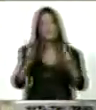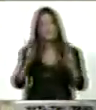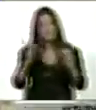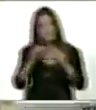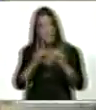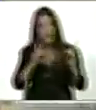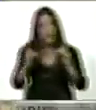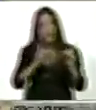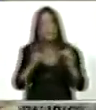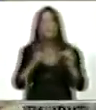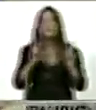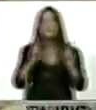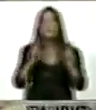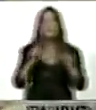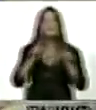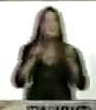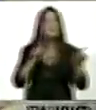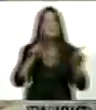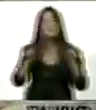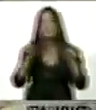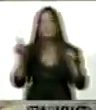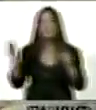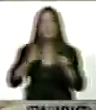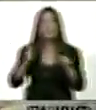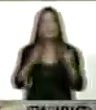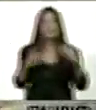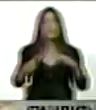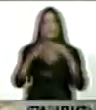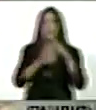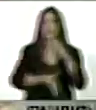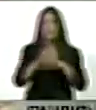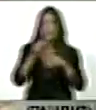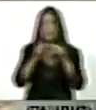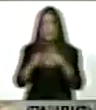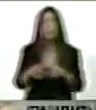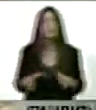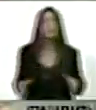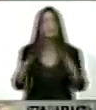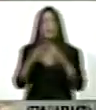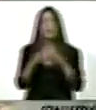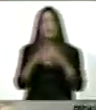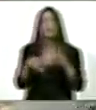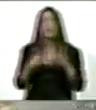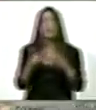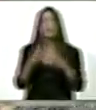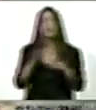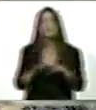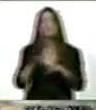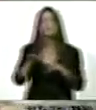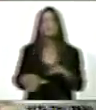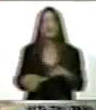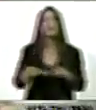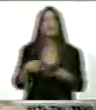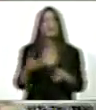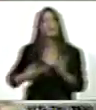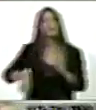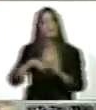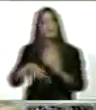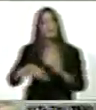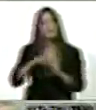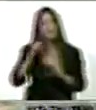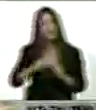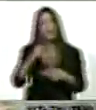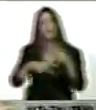que usted, con quienes nos hemos reunido y nos seguimos reuniendo, pues den un paso al frente para insistir en